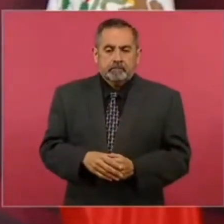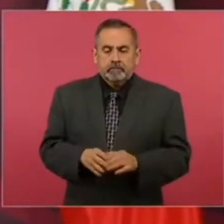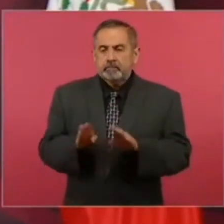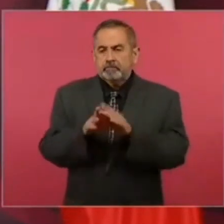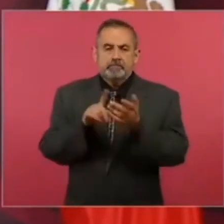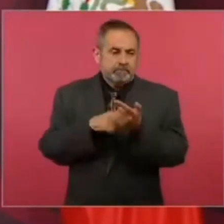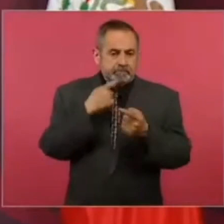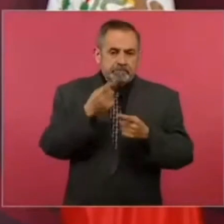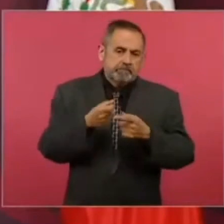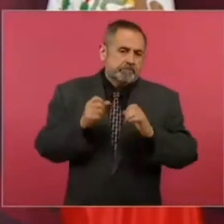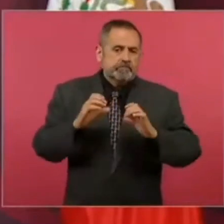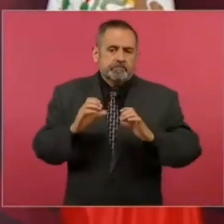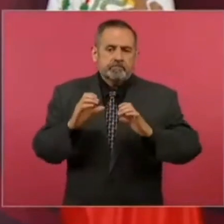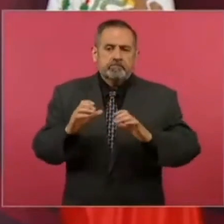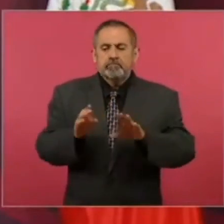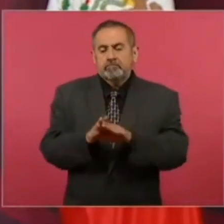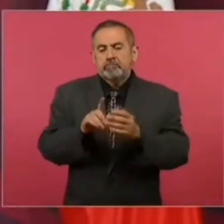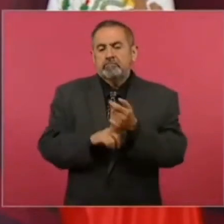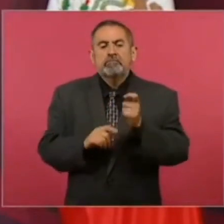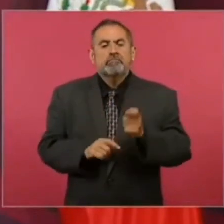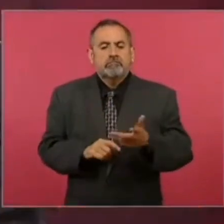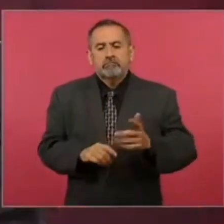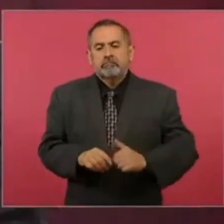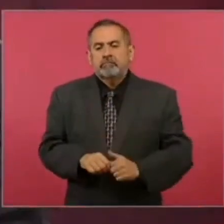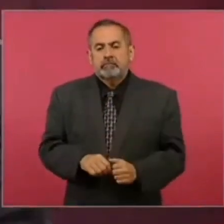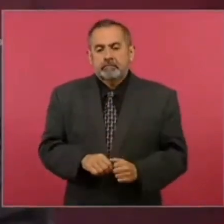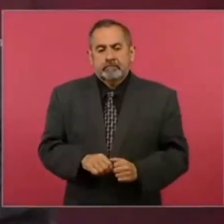pues cuidado, es como